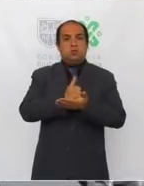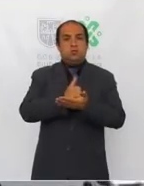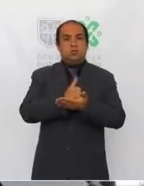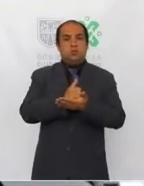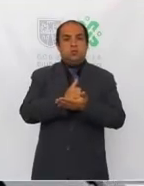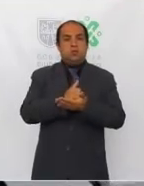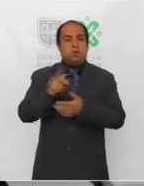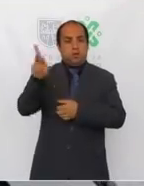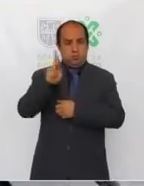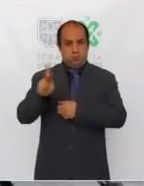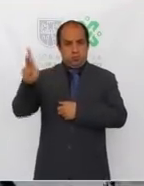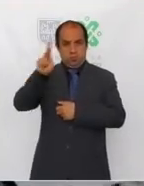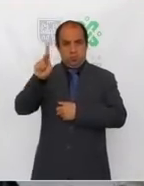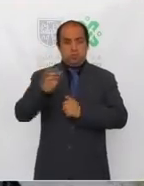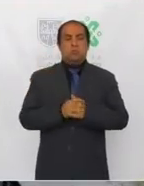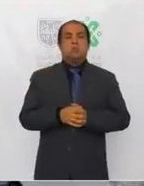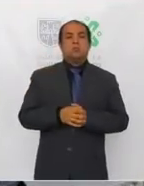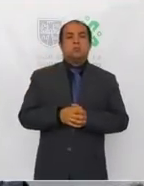fue